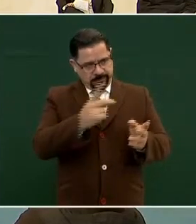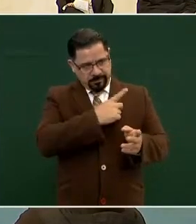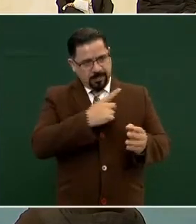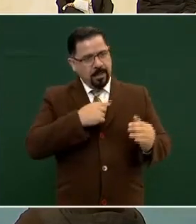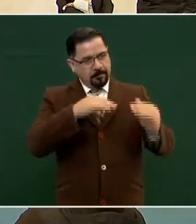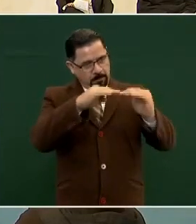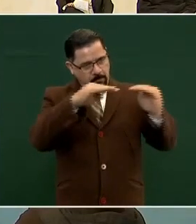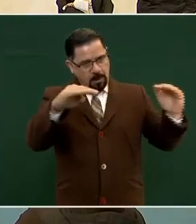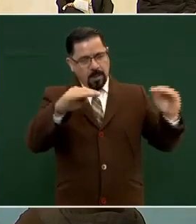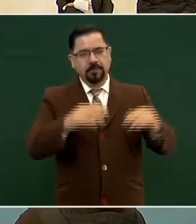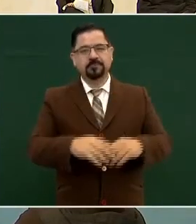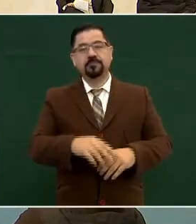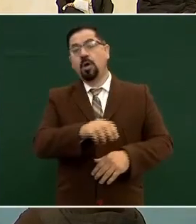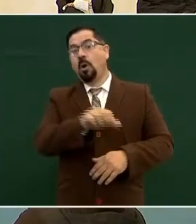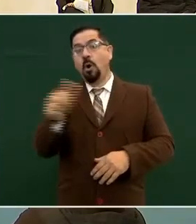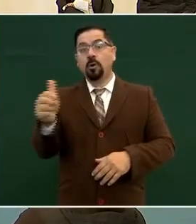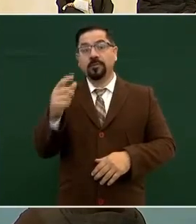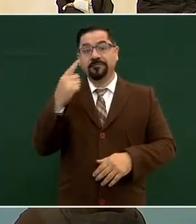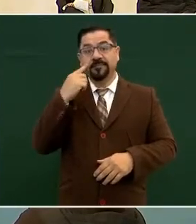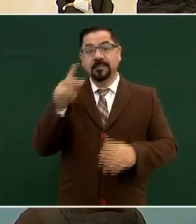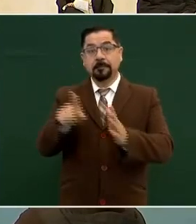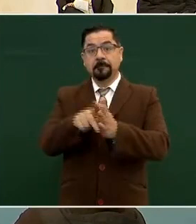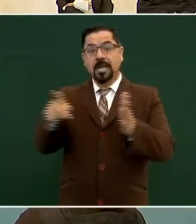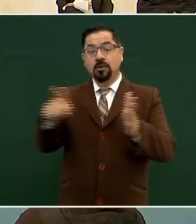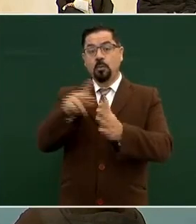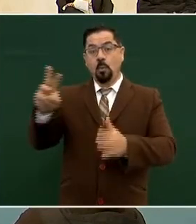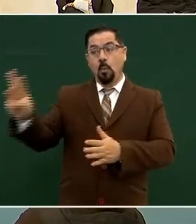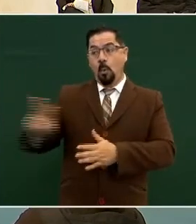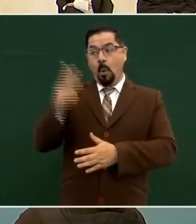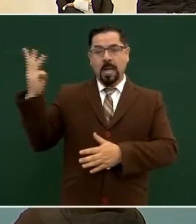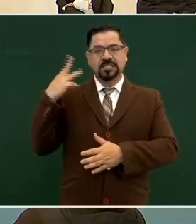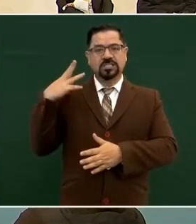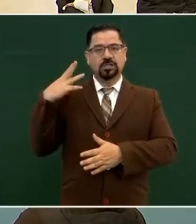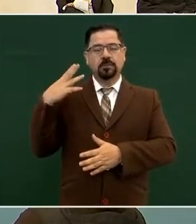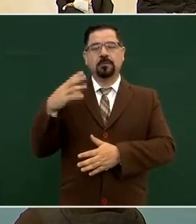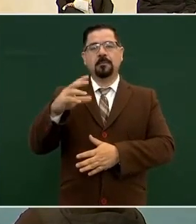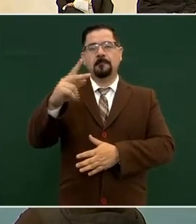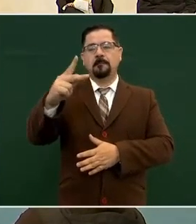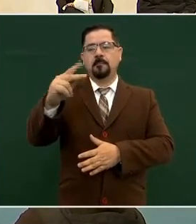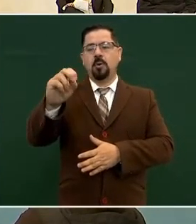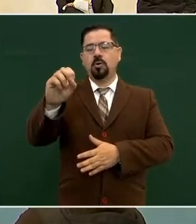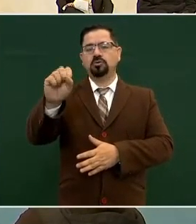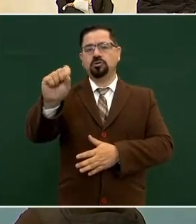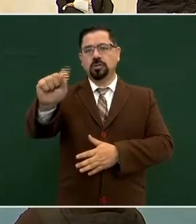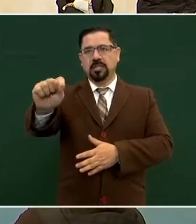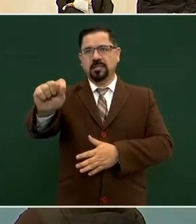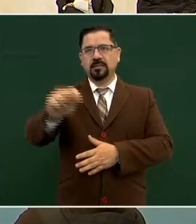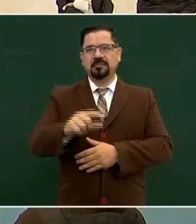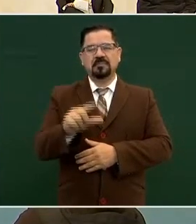Otros, el Washington Post, nada más que es muy poquitero.